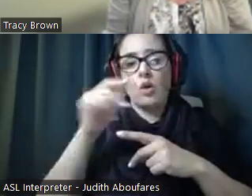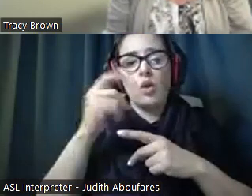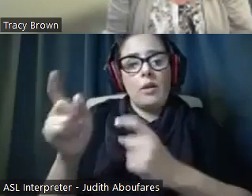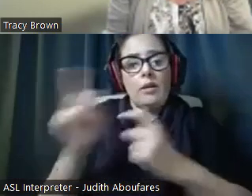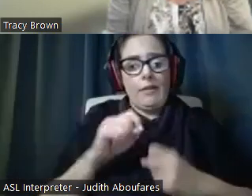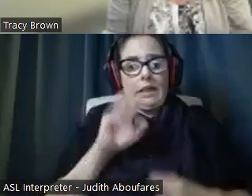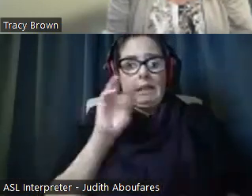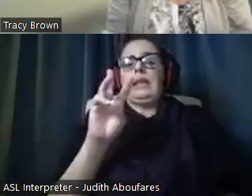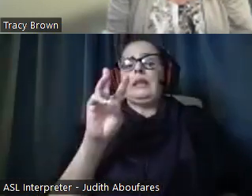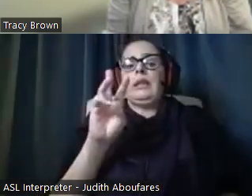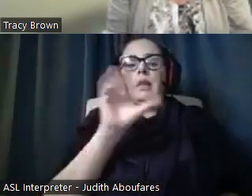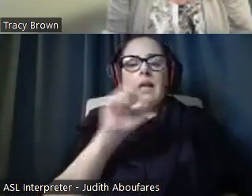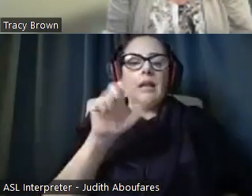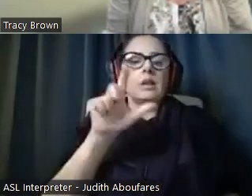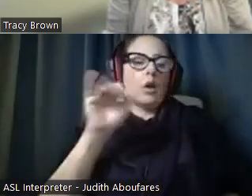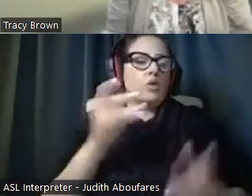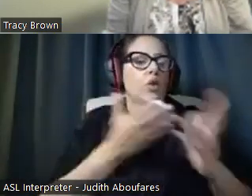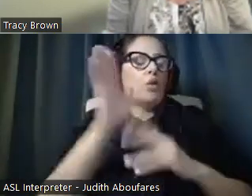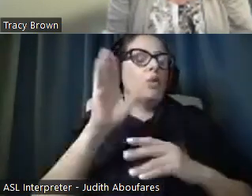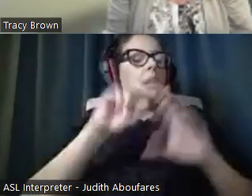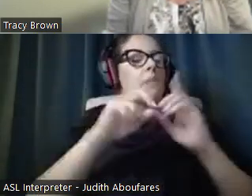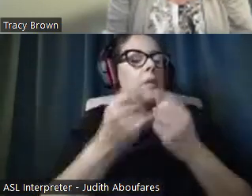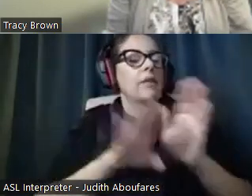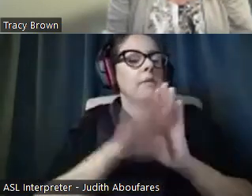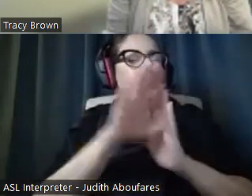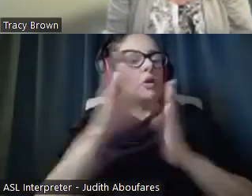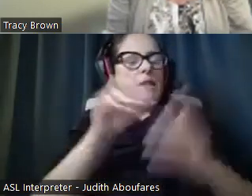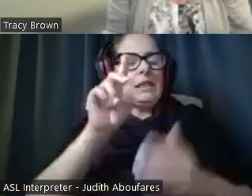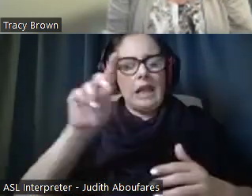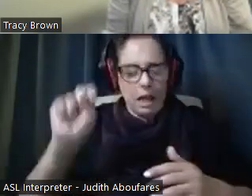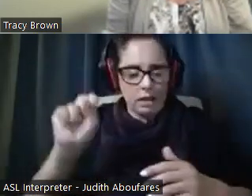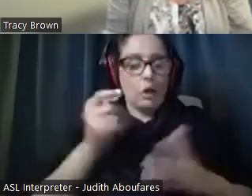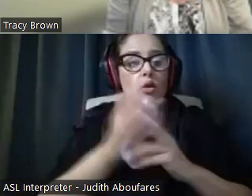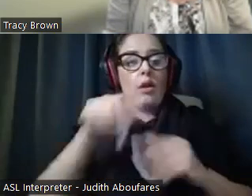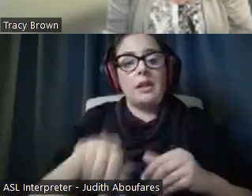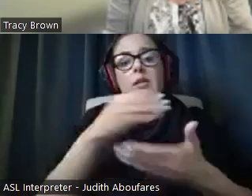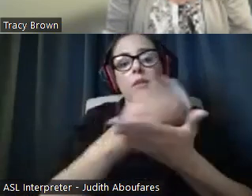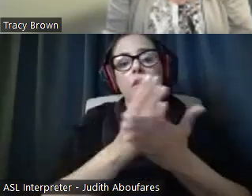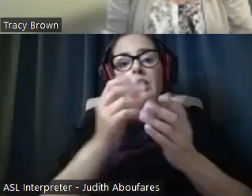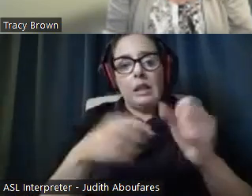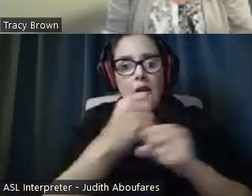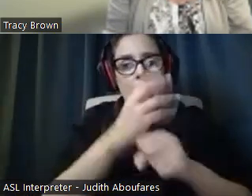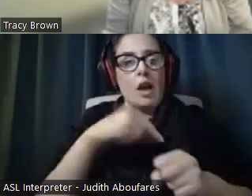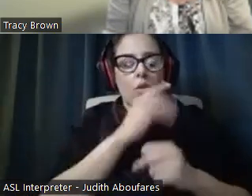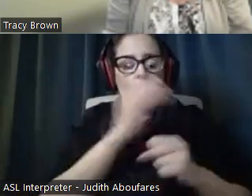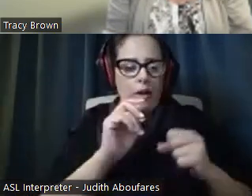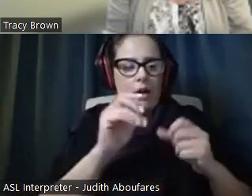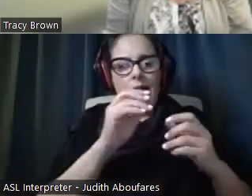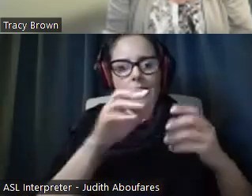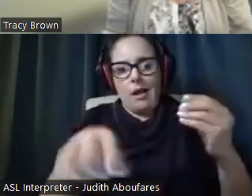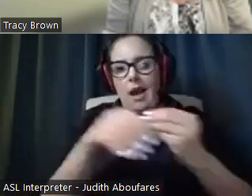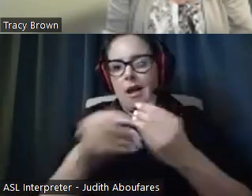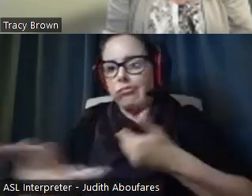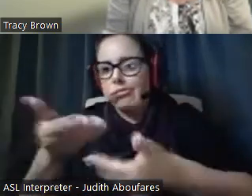entonces vamos a asignar 6 casos para el y estamos populando estos mientras